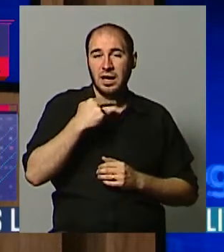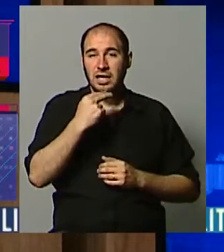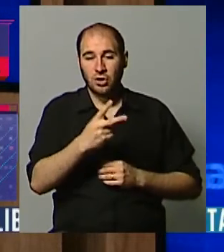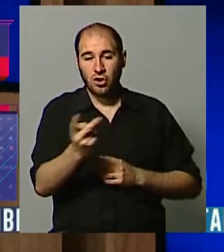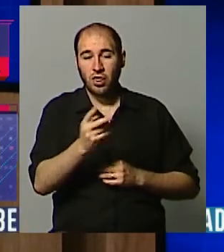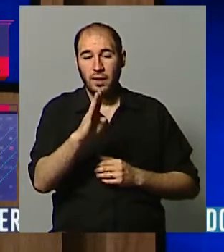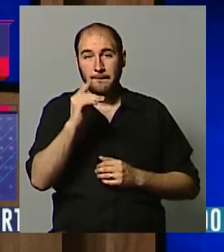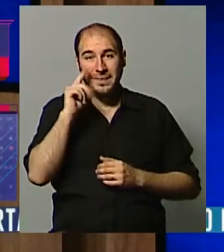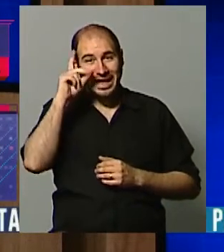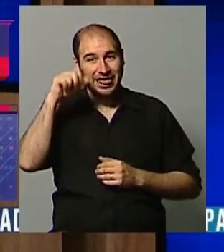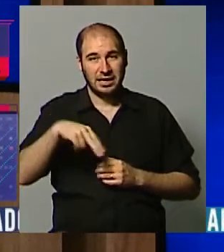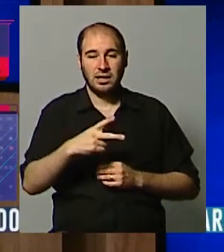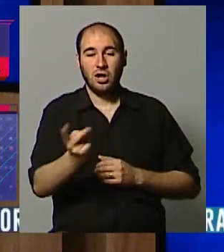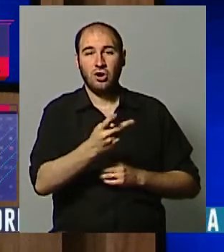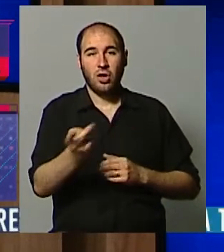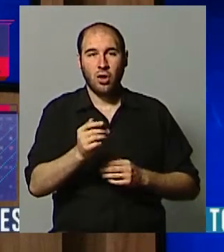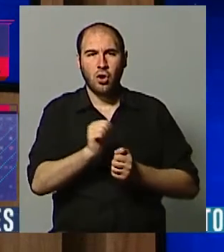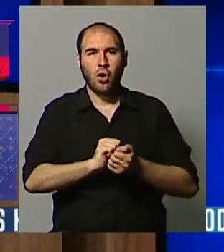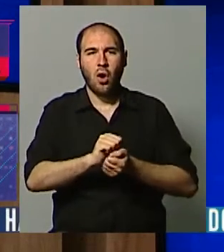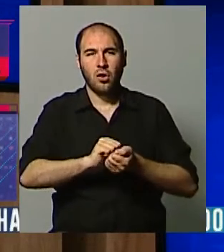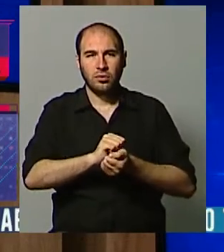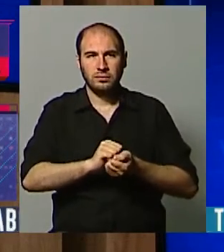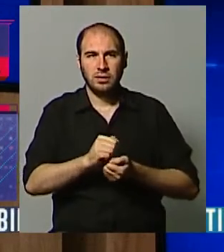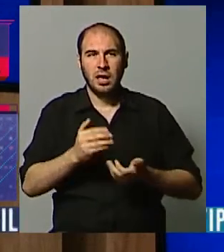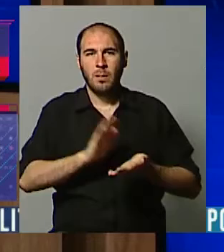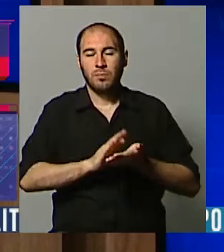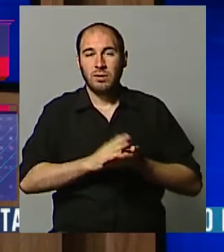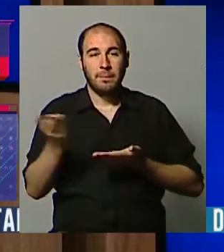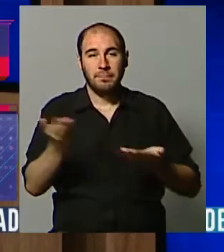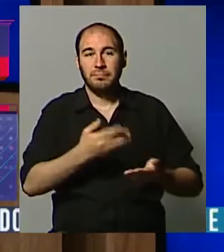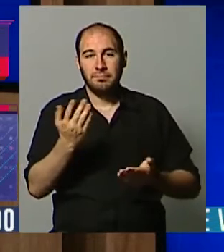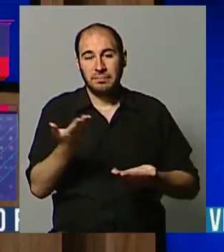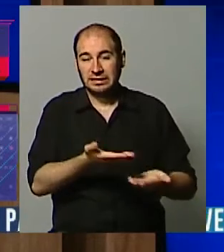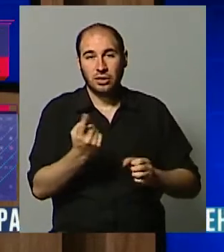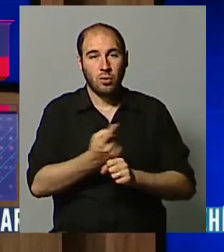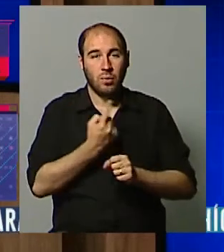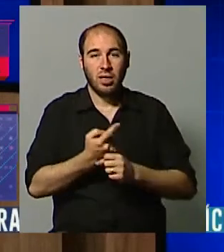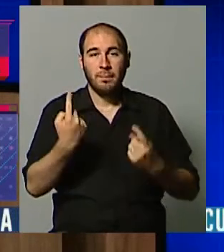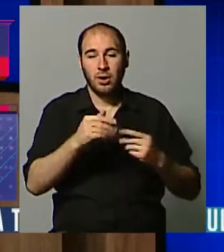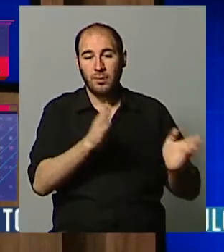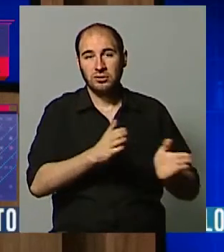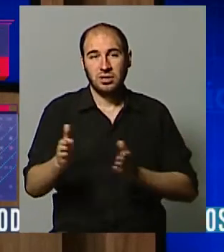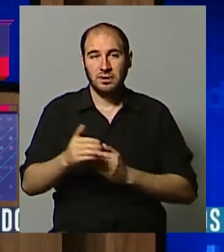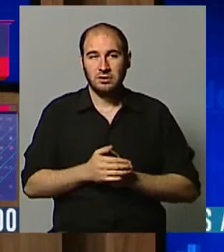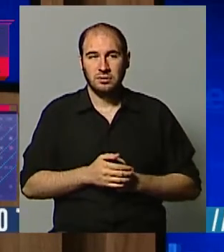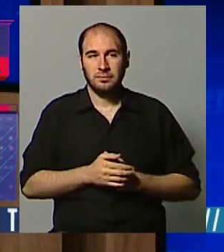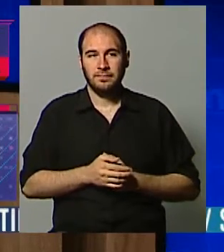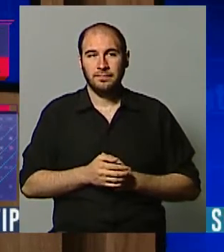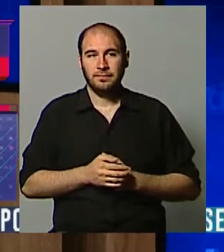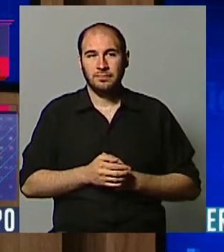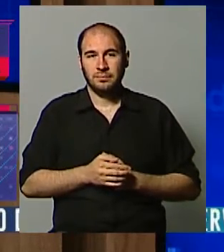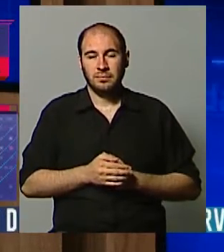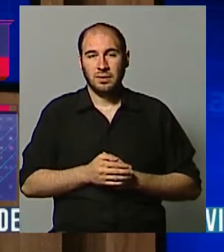Biden son los dos unos corruptos. No ha podido presentar pruebas sobre esto, pero el procedimiento en el que se da, en